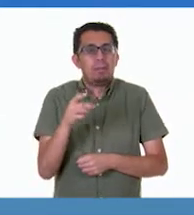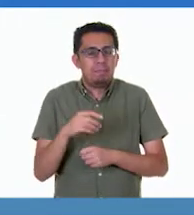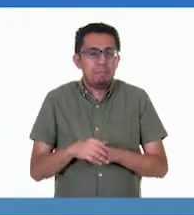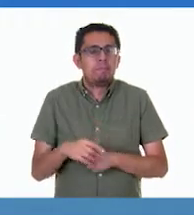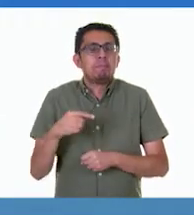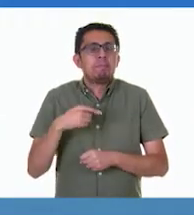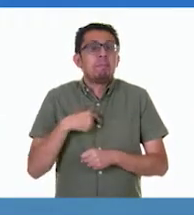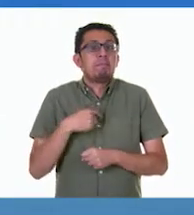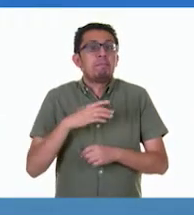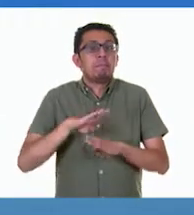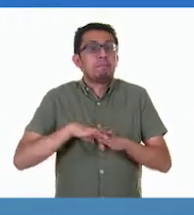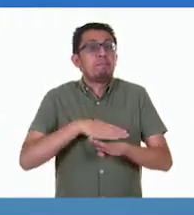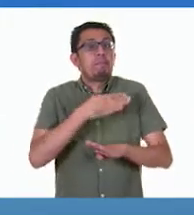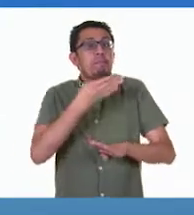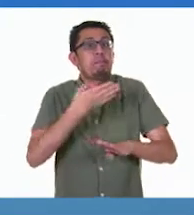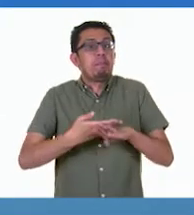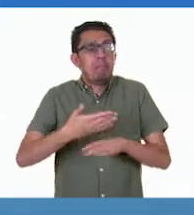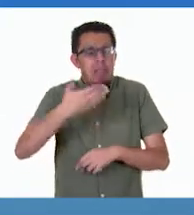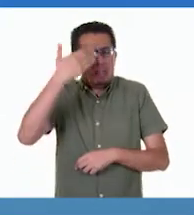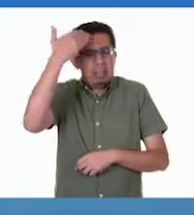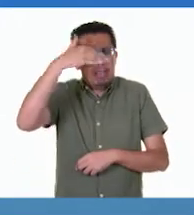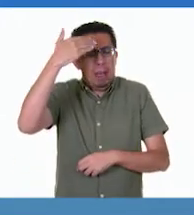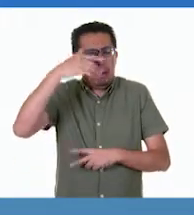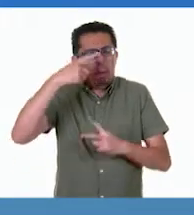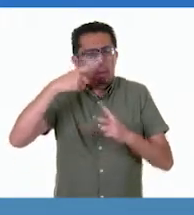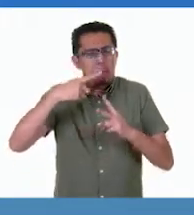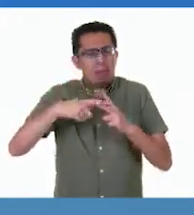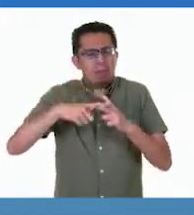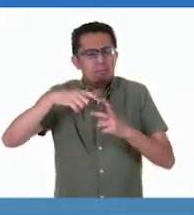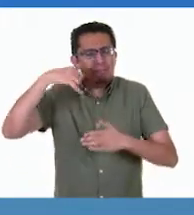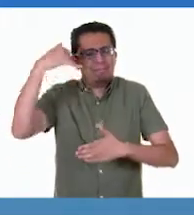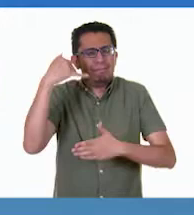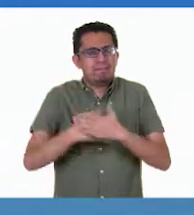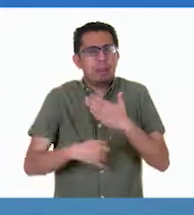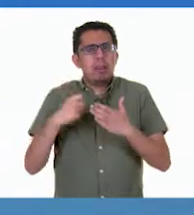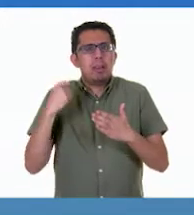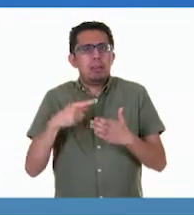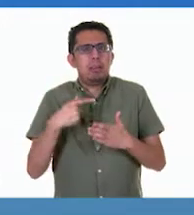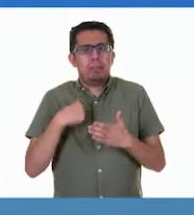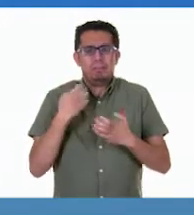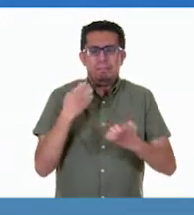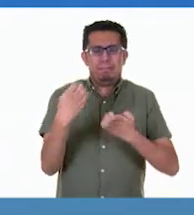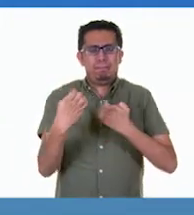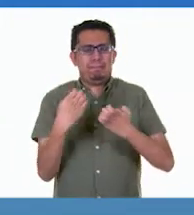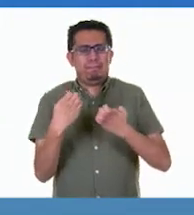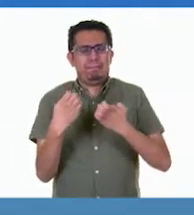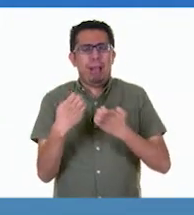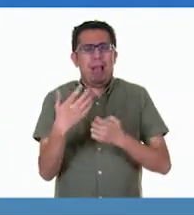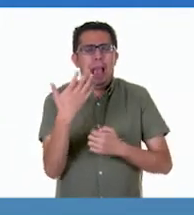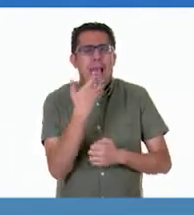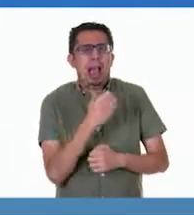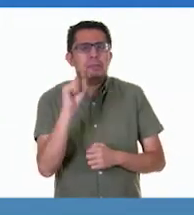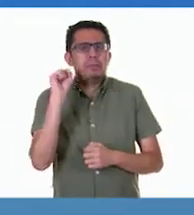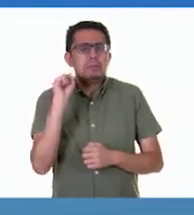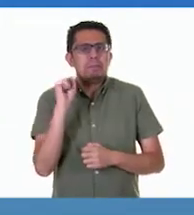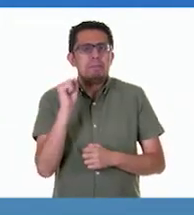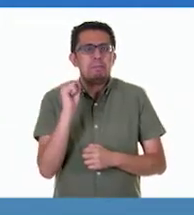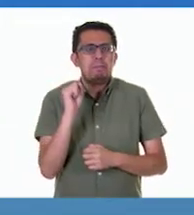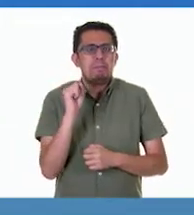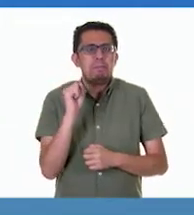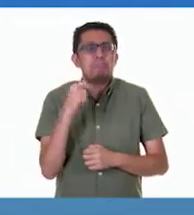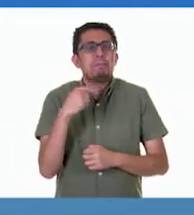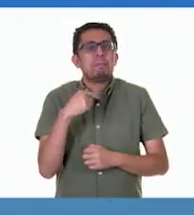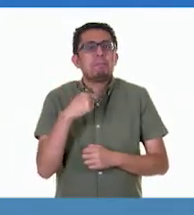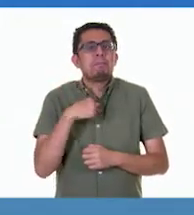calcetín más matemático entre los matemáticos y el más atlético de los atléticos. Ya hasta tengo pie